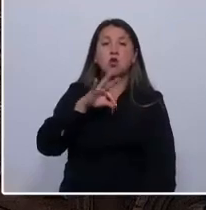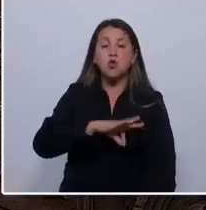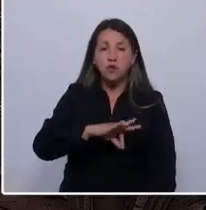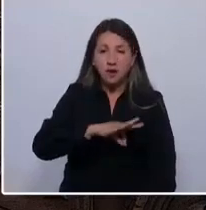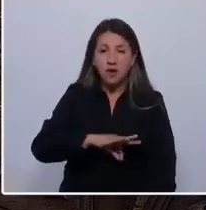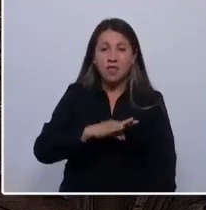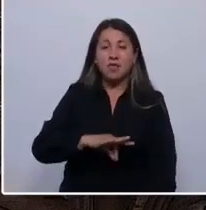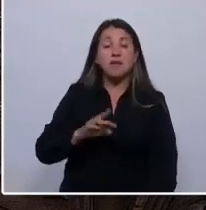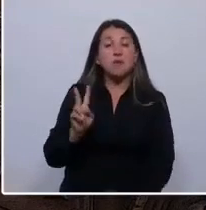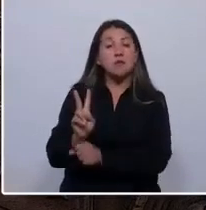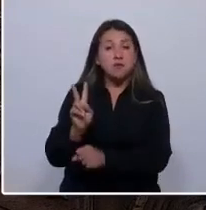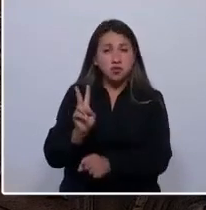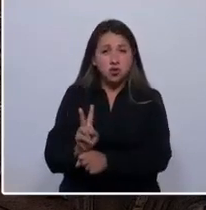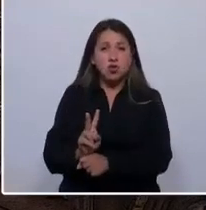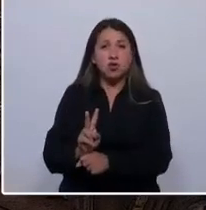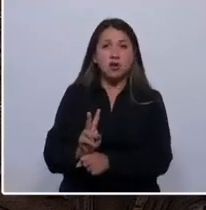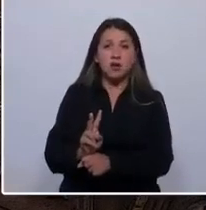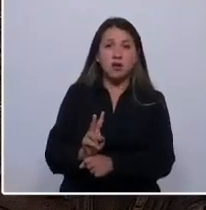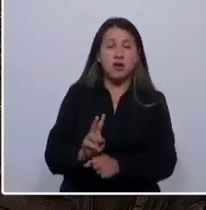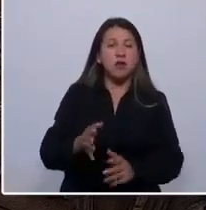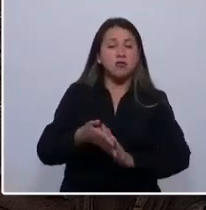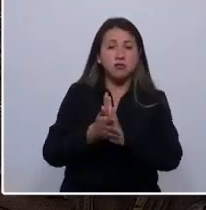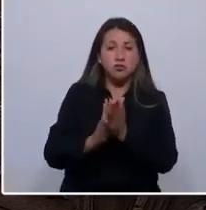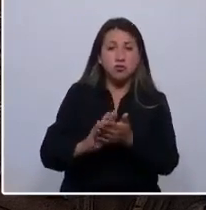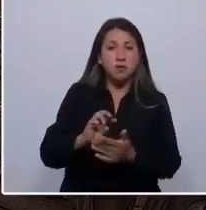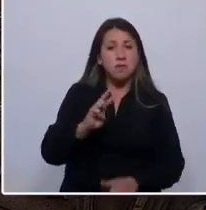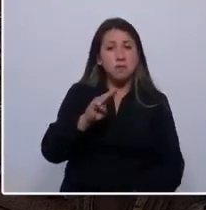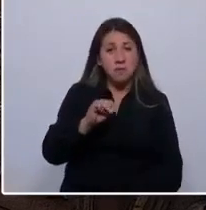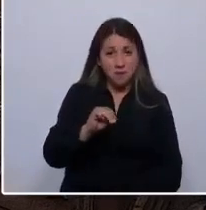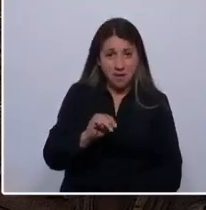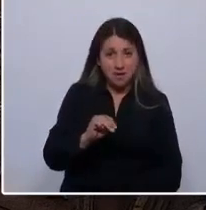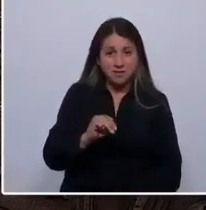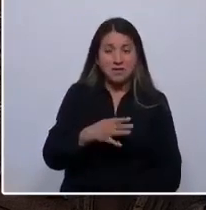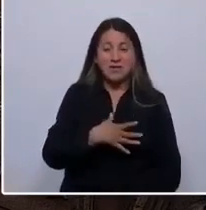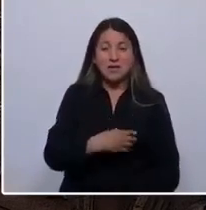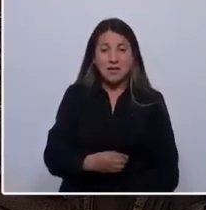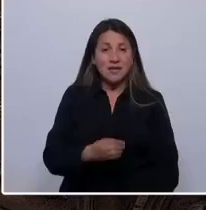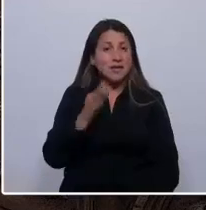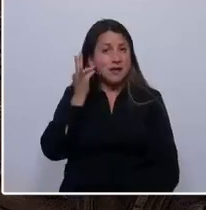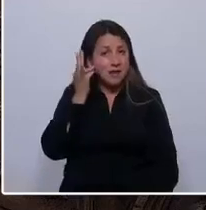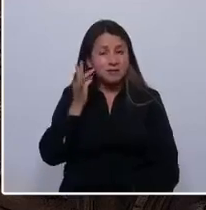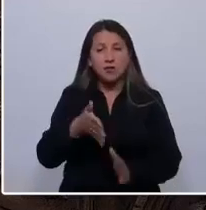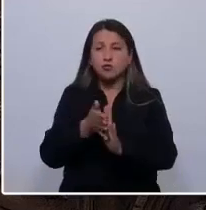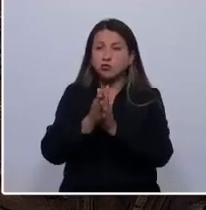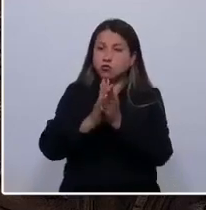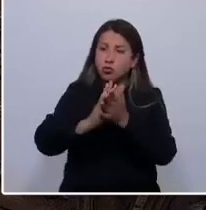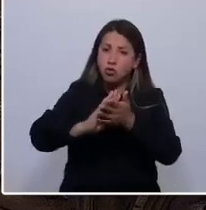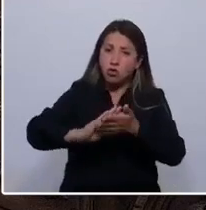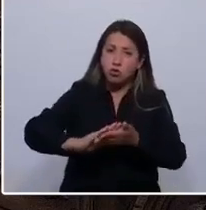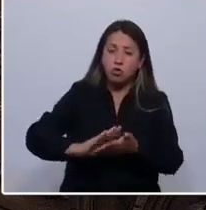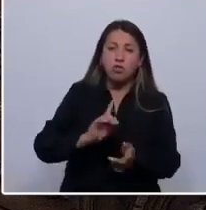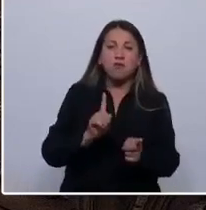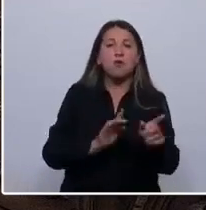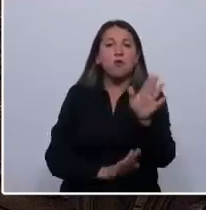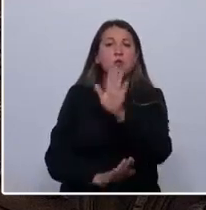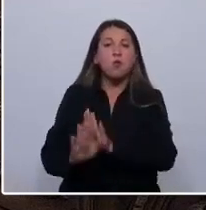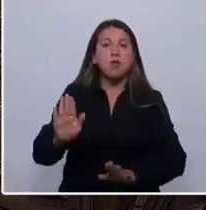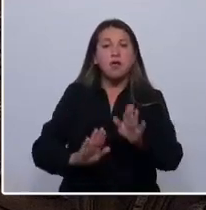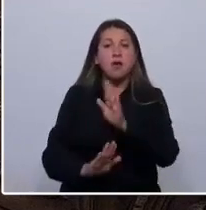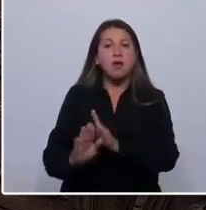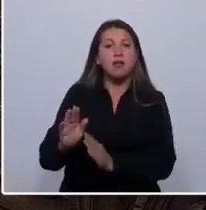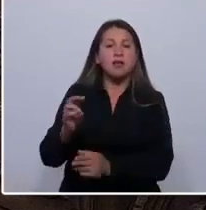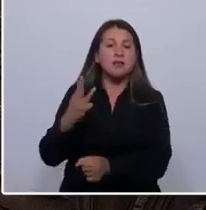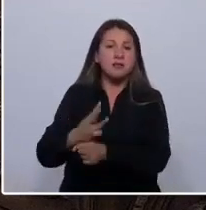la docencia, al alumnado, a las madres, las hijas y a todos quienes deben cuidar de un adulto